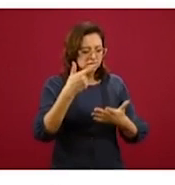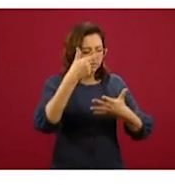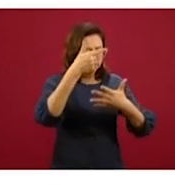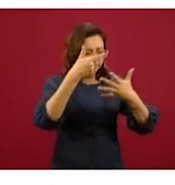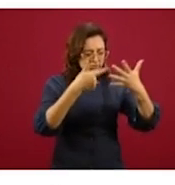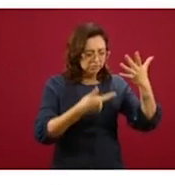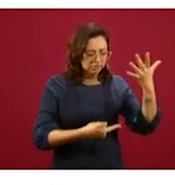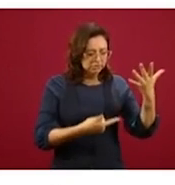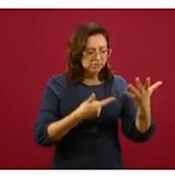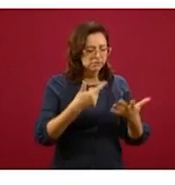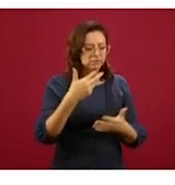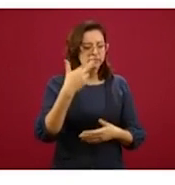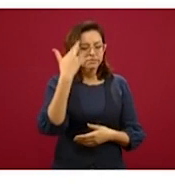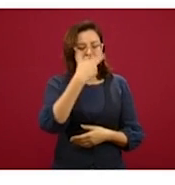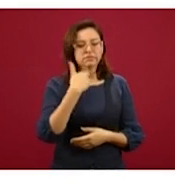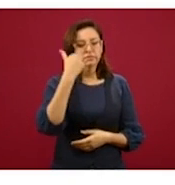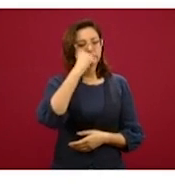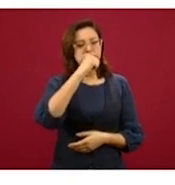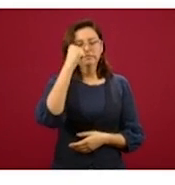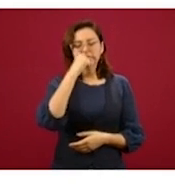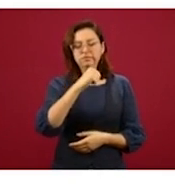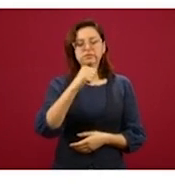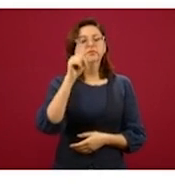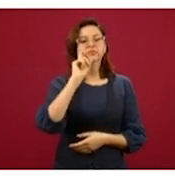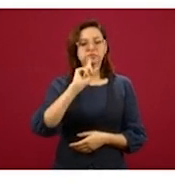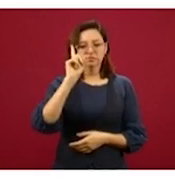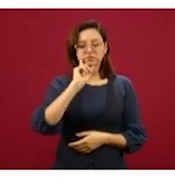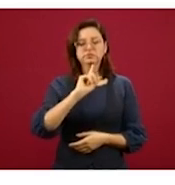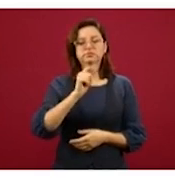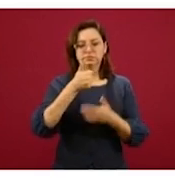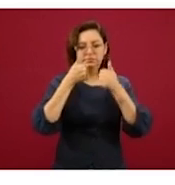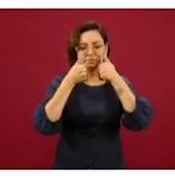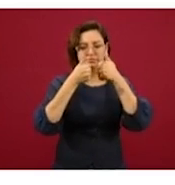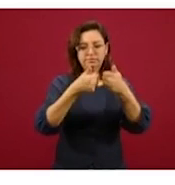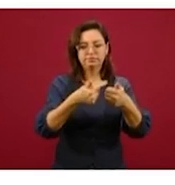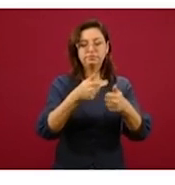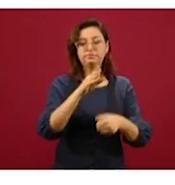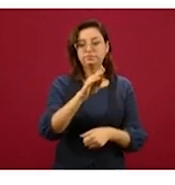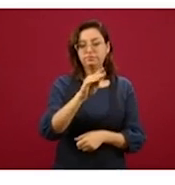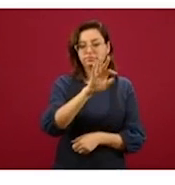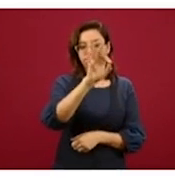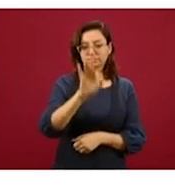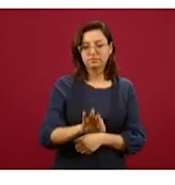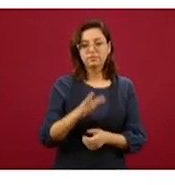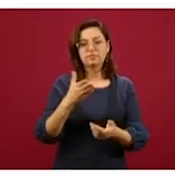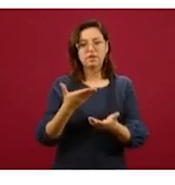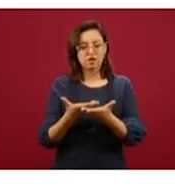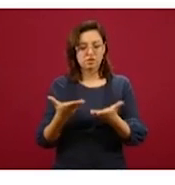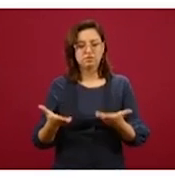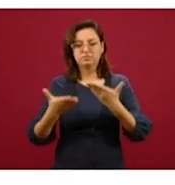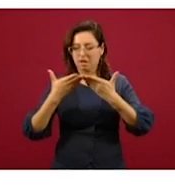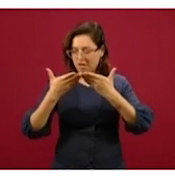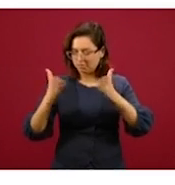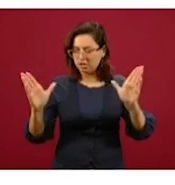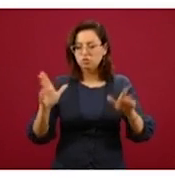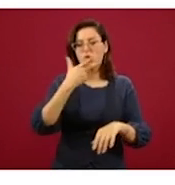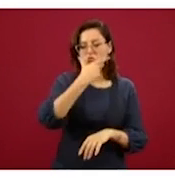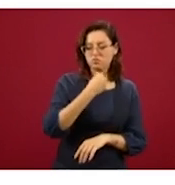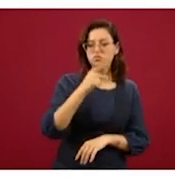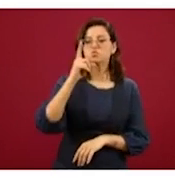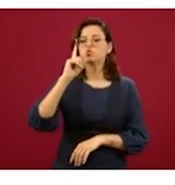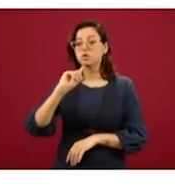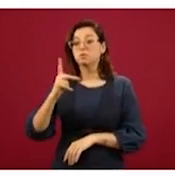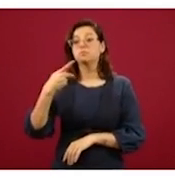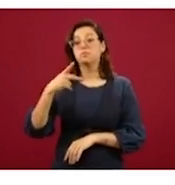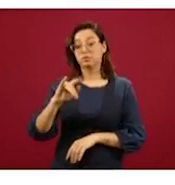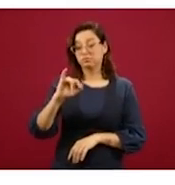90% de los apoyos van a mujeres. Entonces, acá estamos viendo un programa abierto. Son las mujeres las que más están recurriendo a